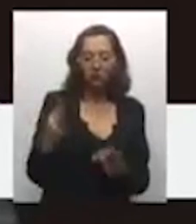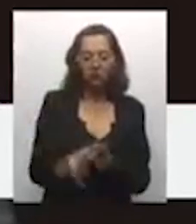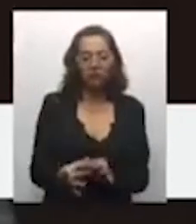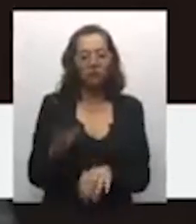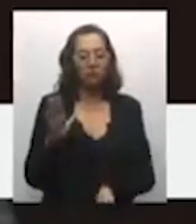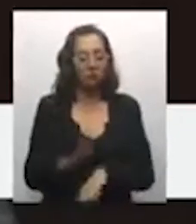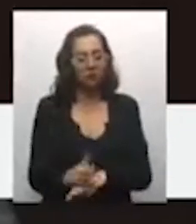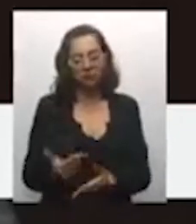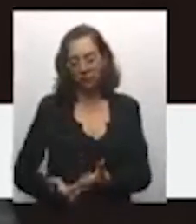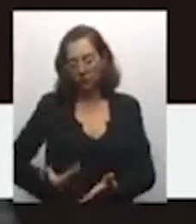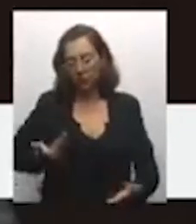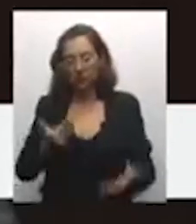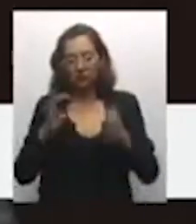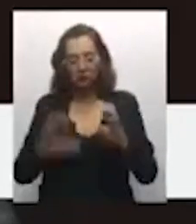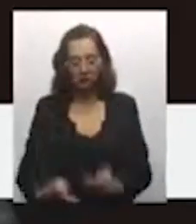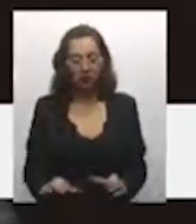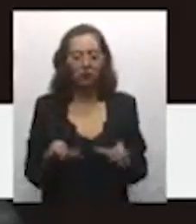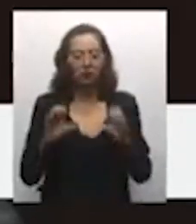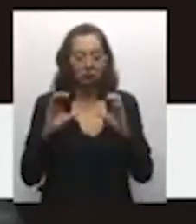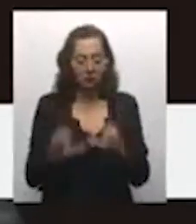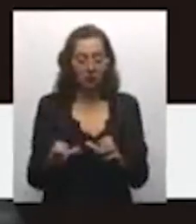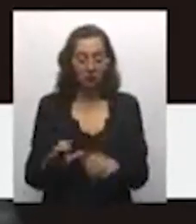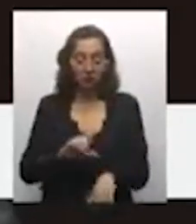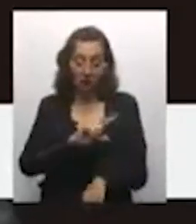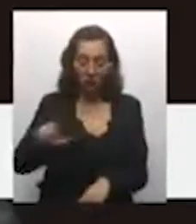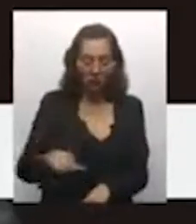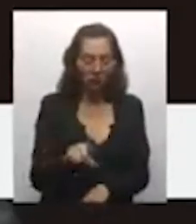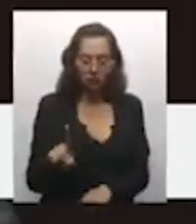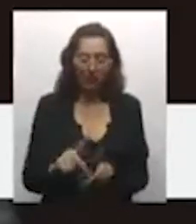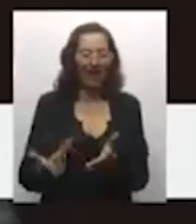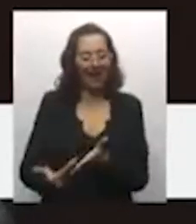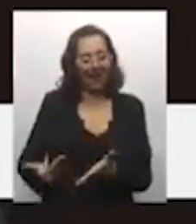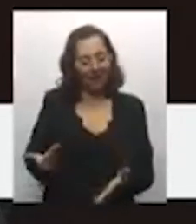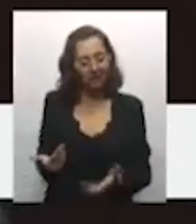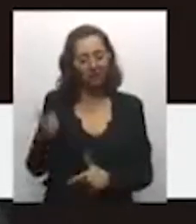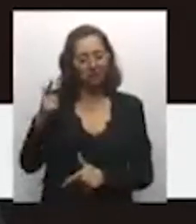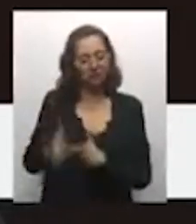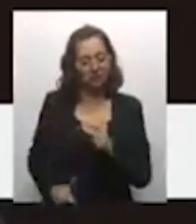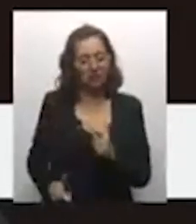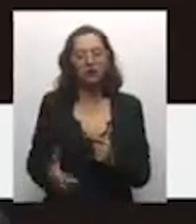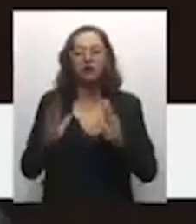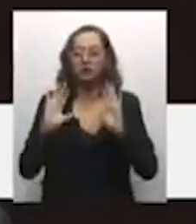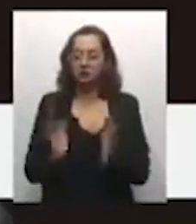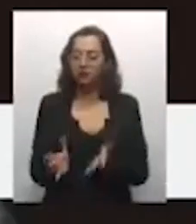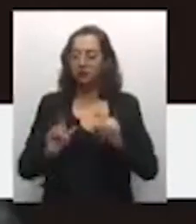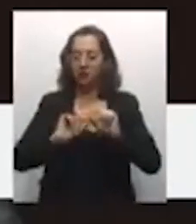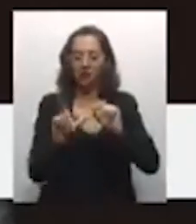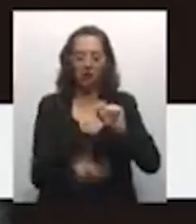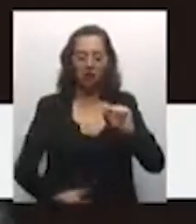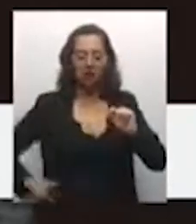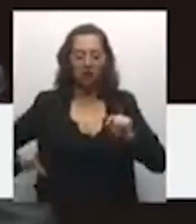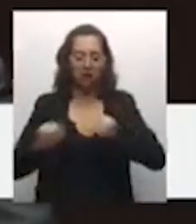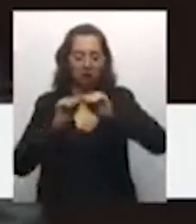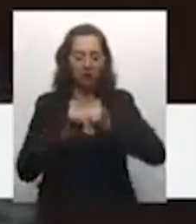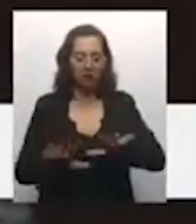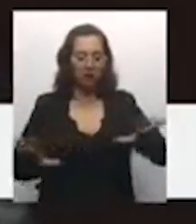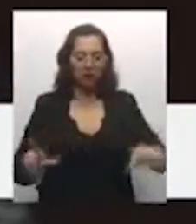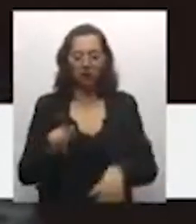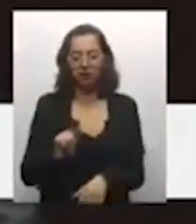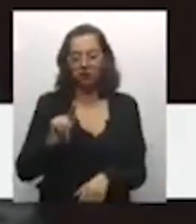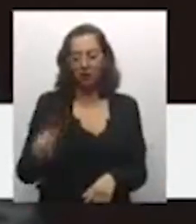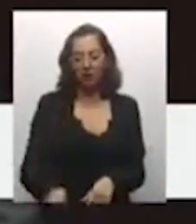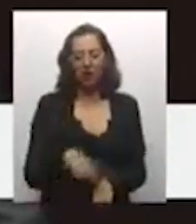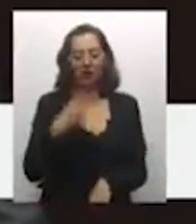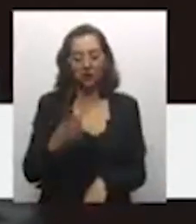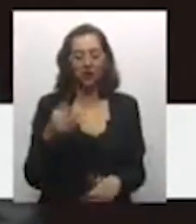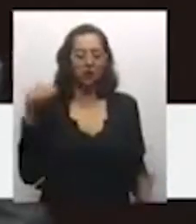más preventiva que reactiva se encuentra ya desplegada a nivel nacional con 72